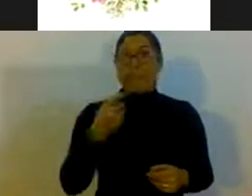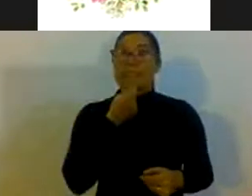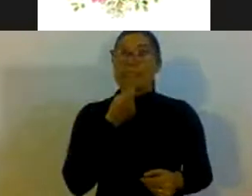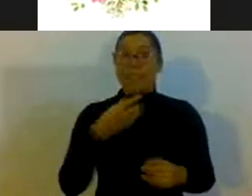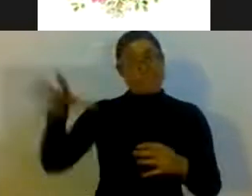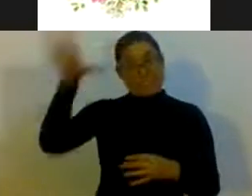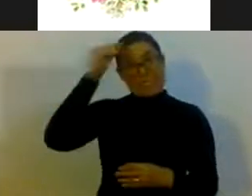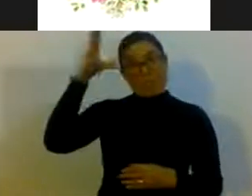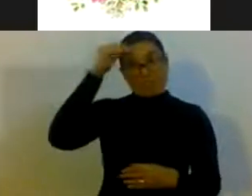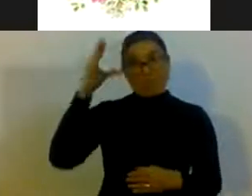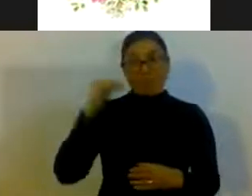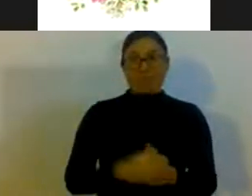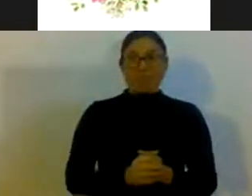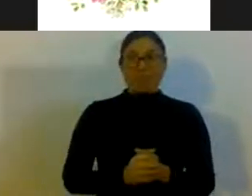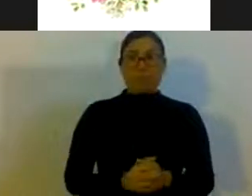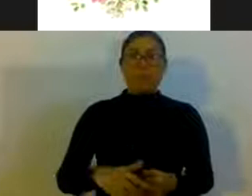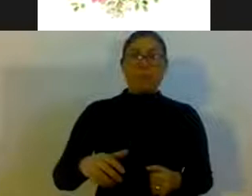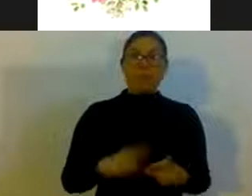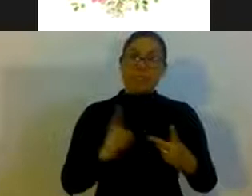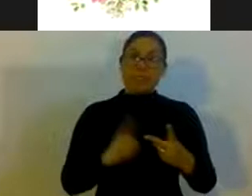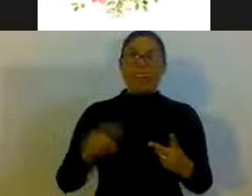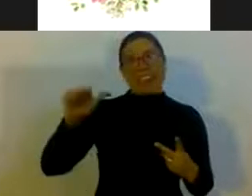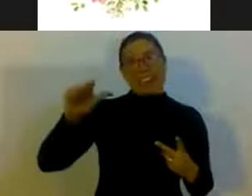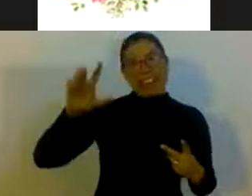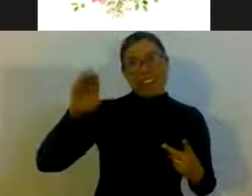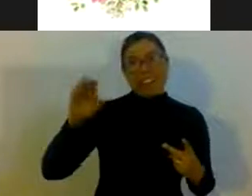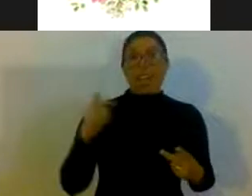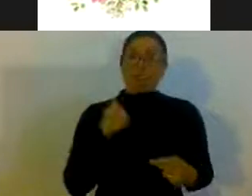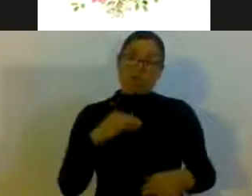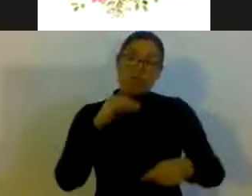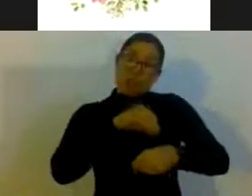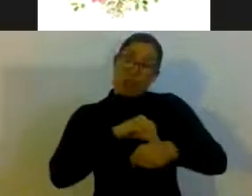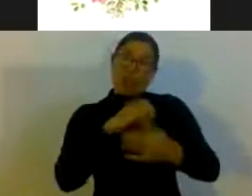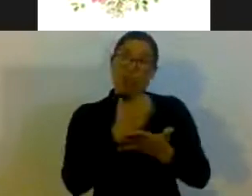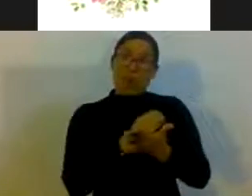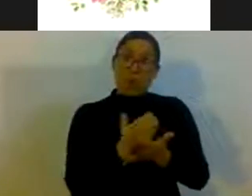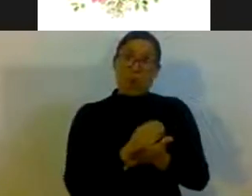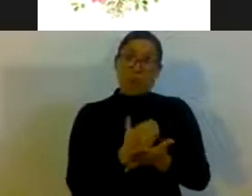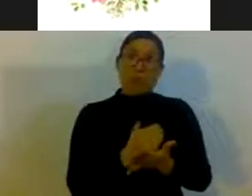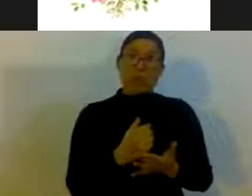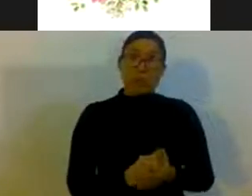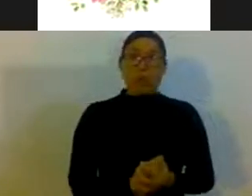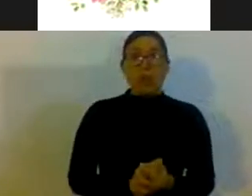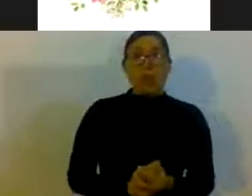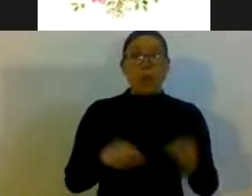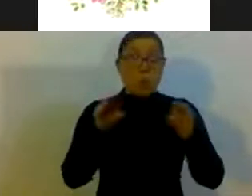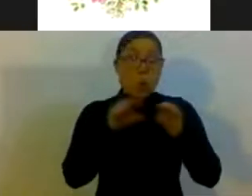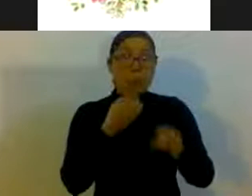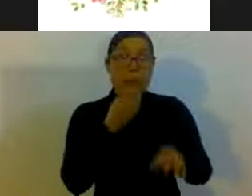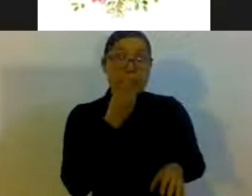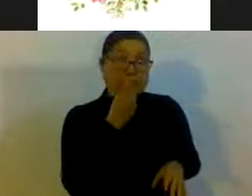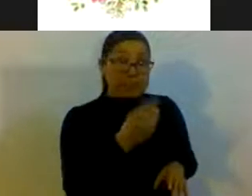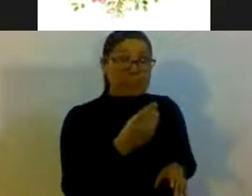que agregaría que la mamá le hubiera enseñado cómo se llaman las partes de su cuerpo, como ahorita compartían.